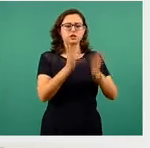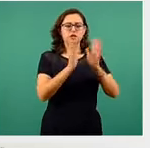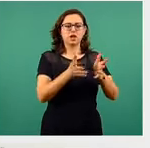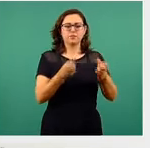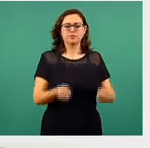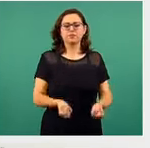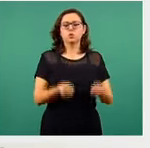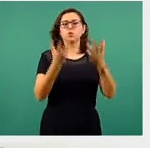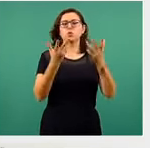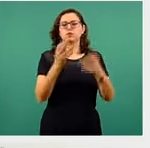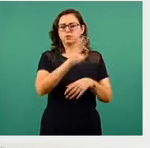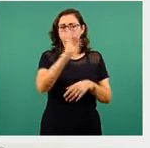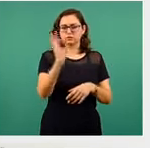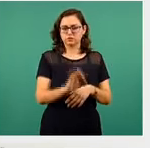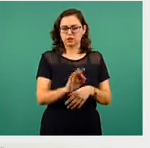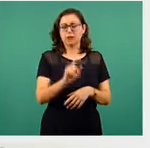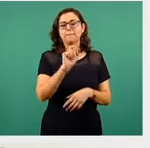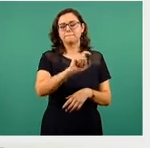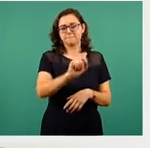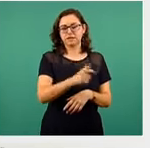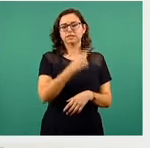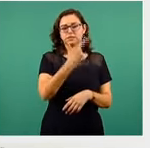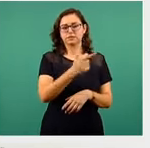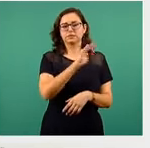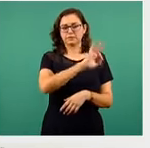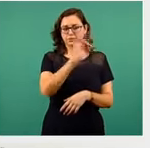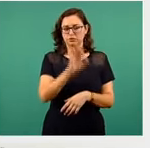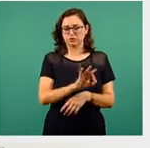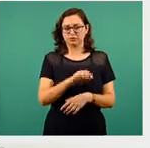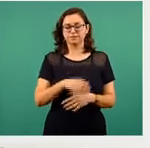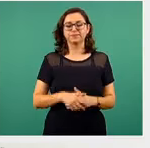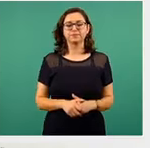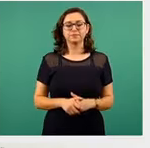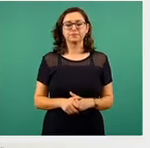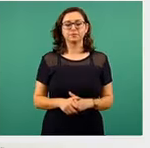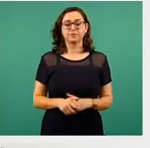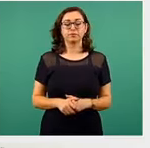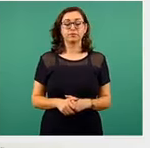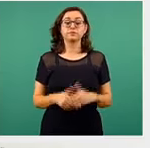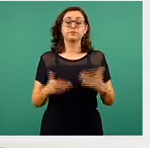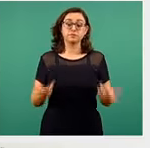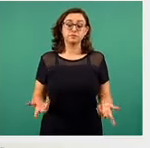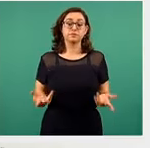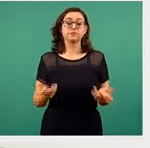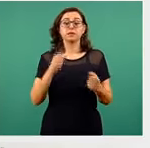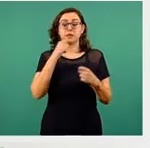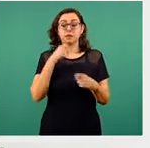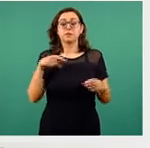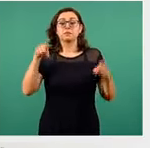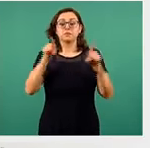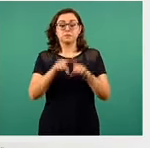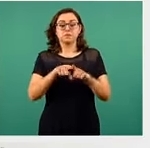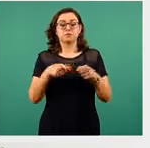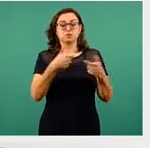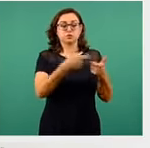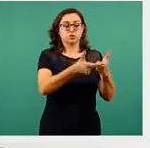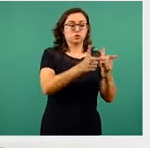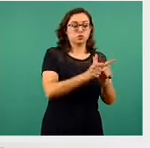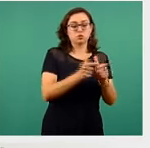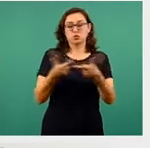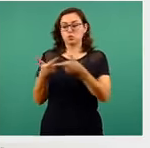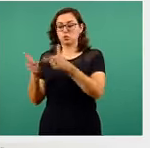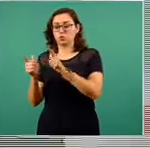cada 4 personas que ya ha sido vacunada. Y la distribución, que desde hace varios días la ponemos de esta manera